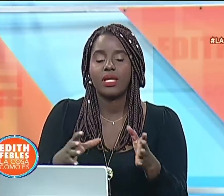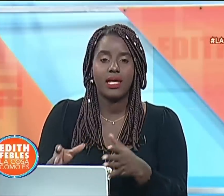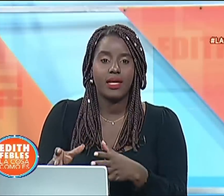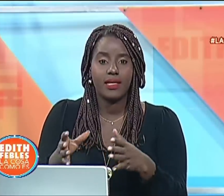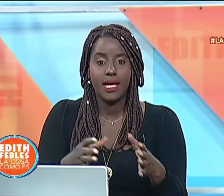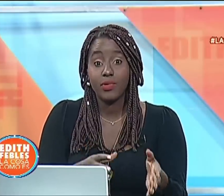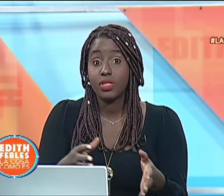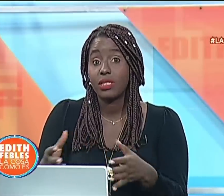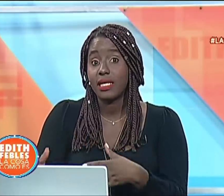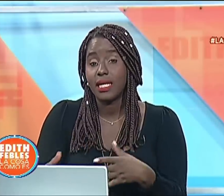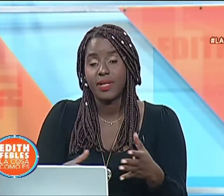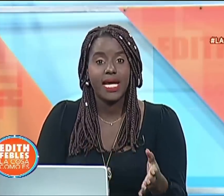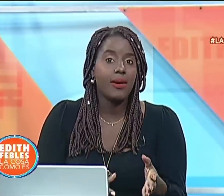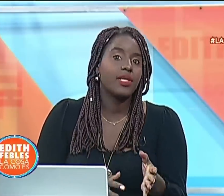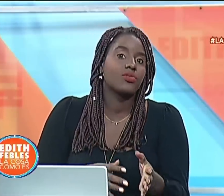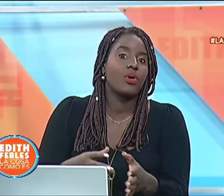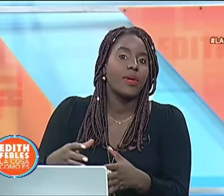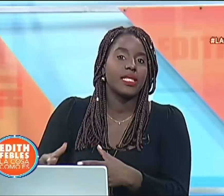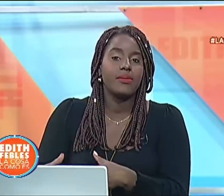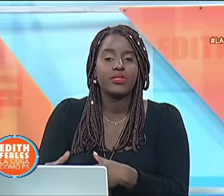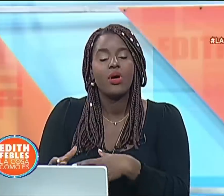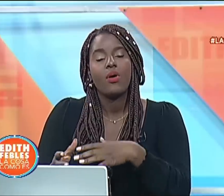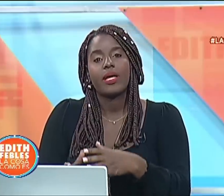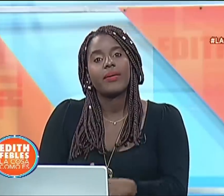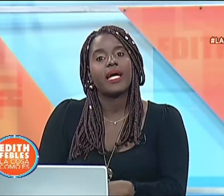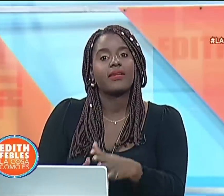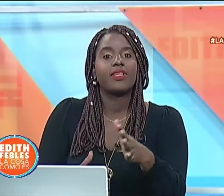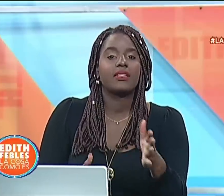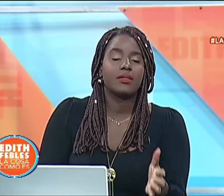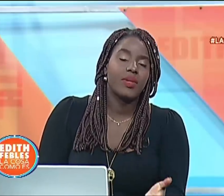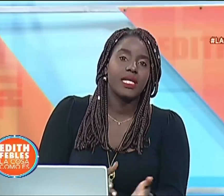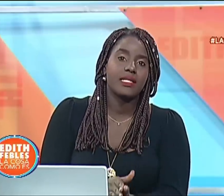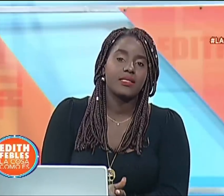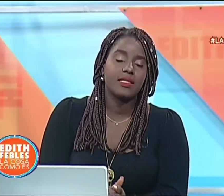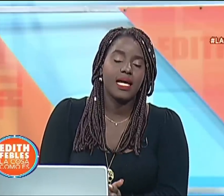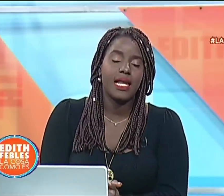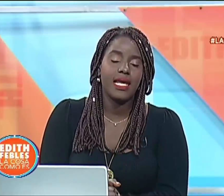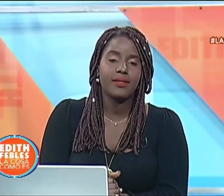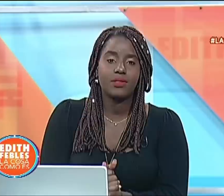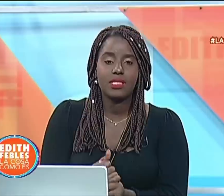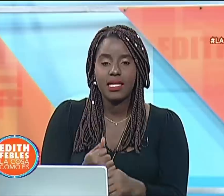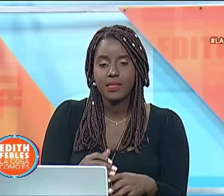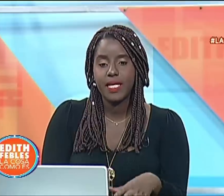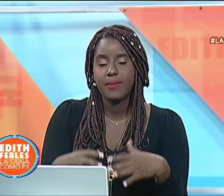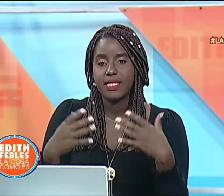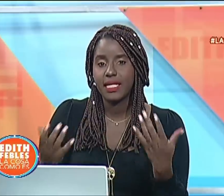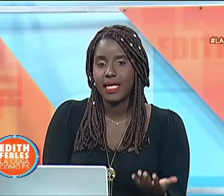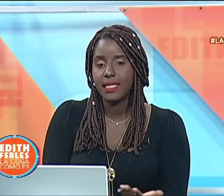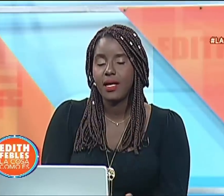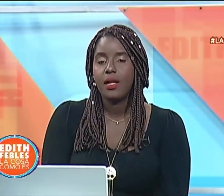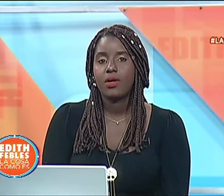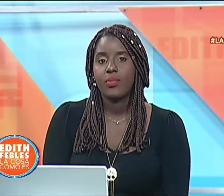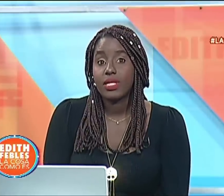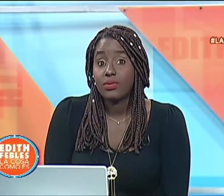son, digamos, inaplicables o incompatibles, o que había que definirse de manera distinta en la ley. Entonces hay que esperar más